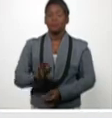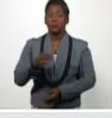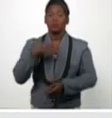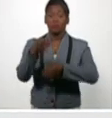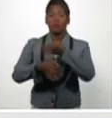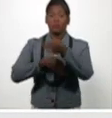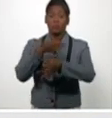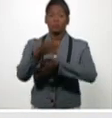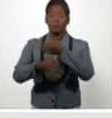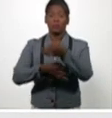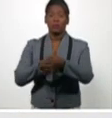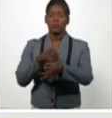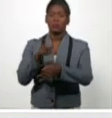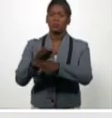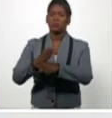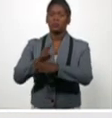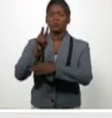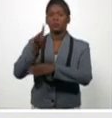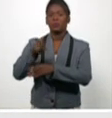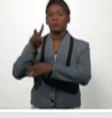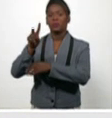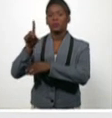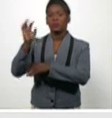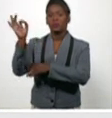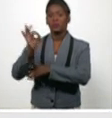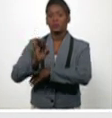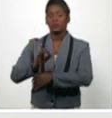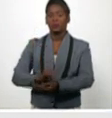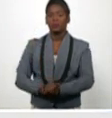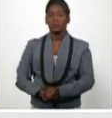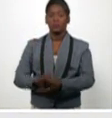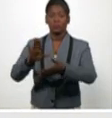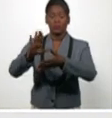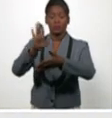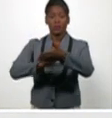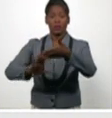del 2,21%. Las Américas, que sigue aportando el